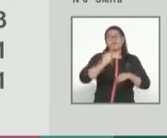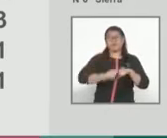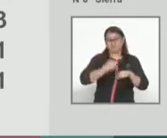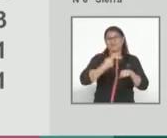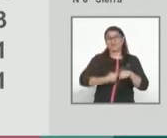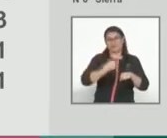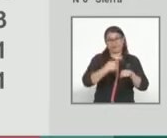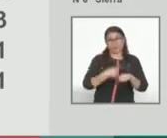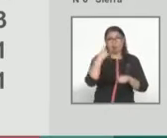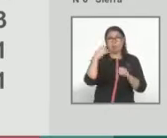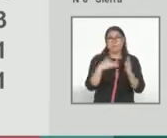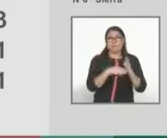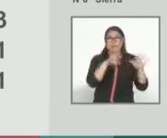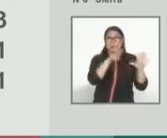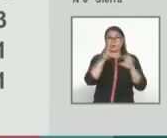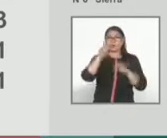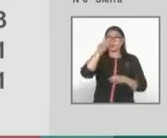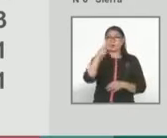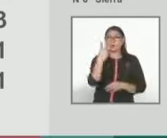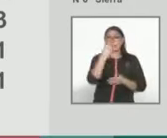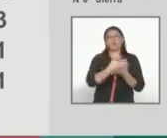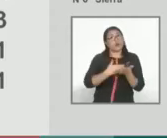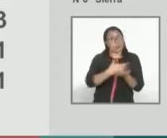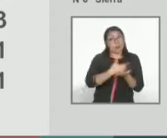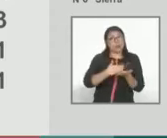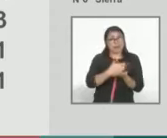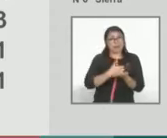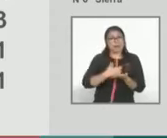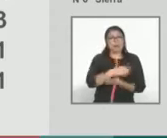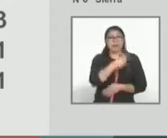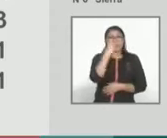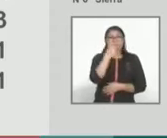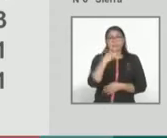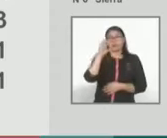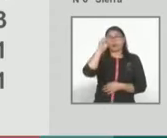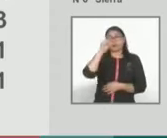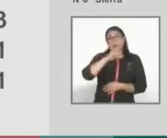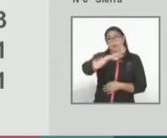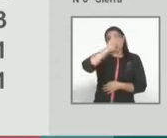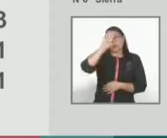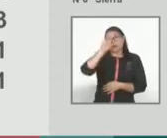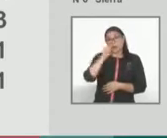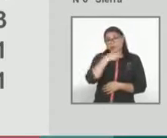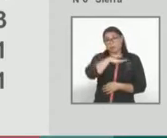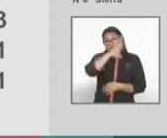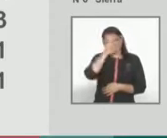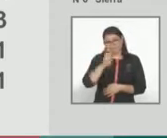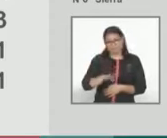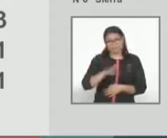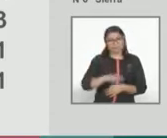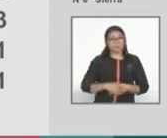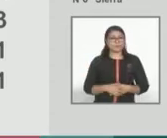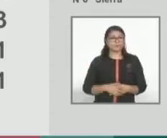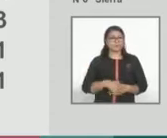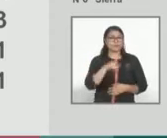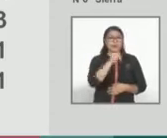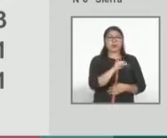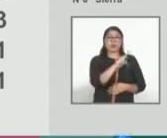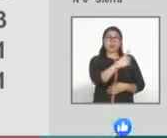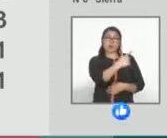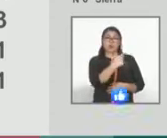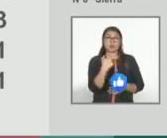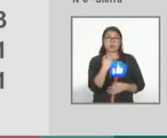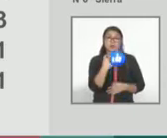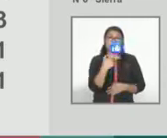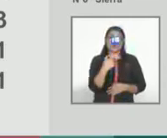confirmados, 1.232 recuperados y 269 defunciones. Jurisdicción sanitaria número 3,